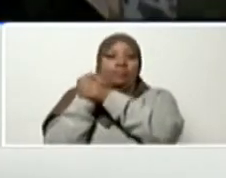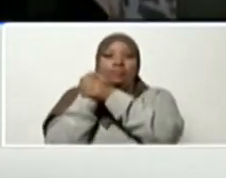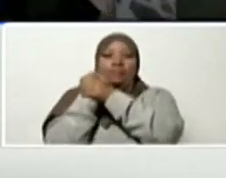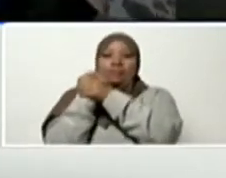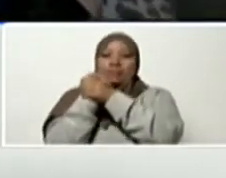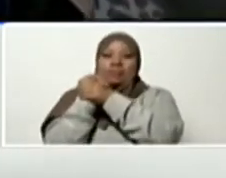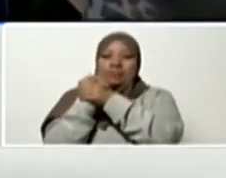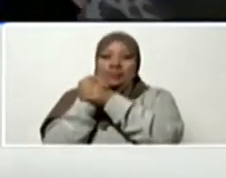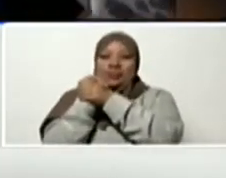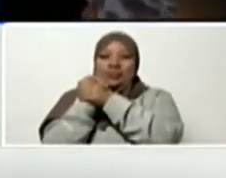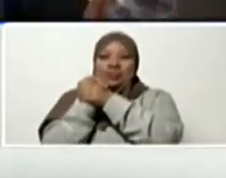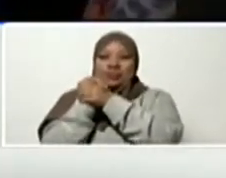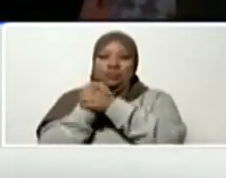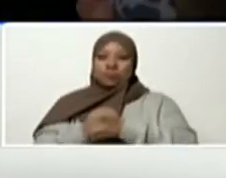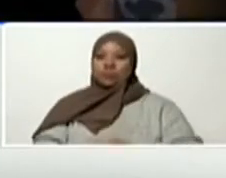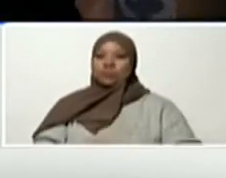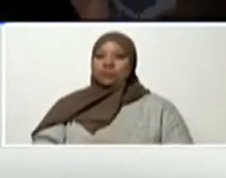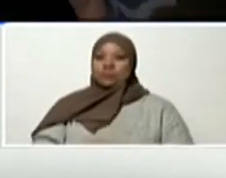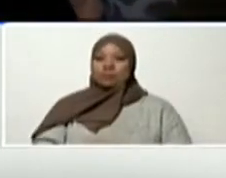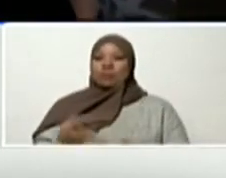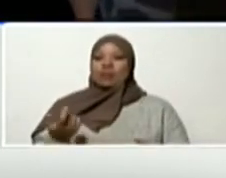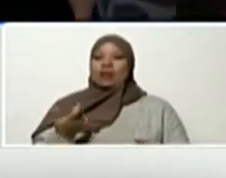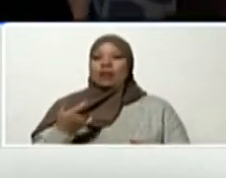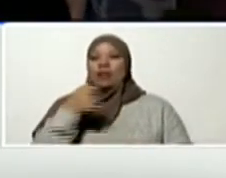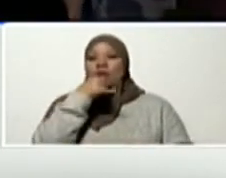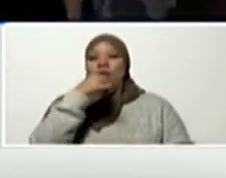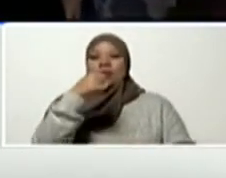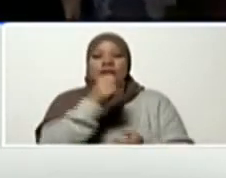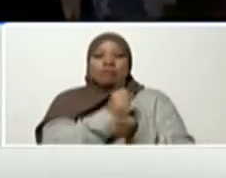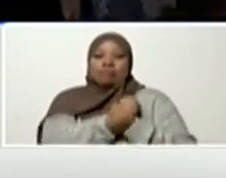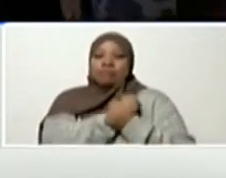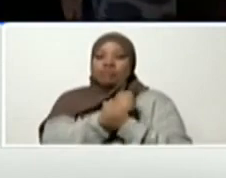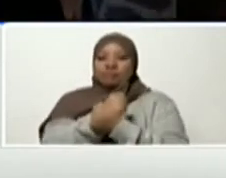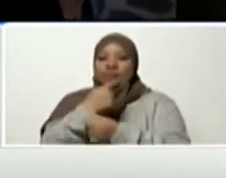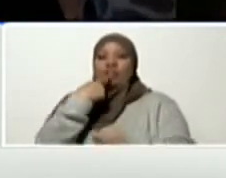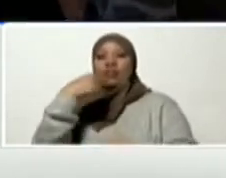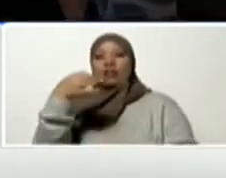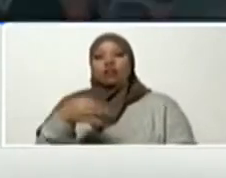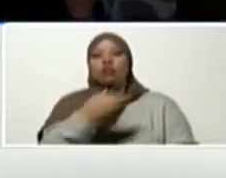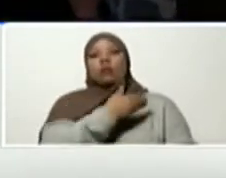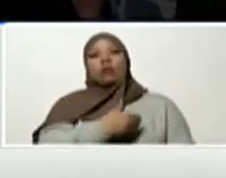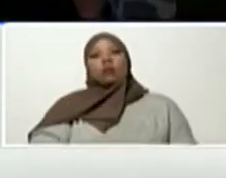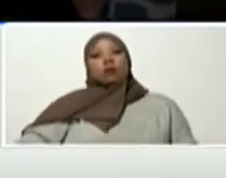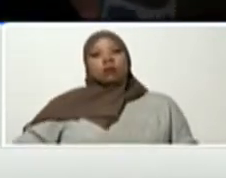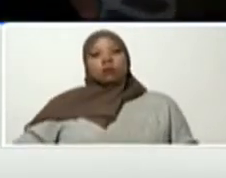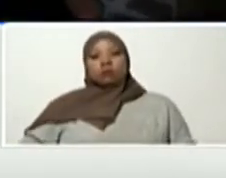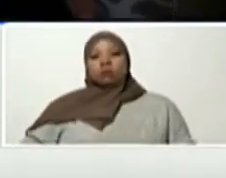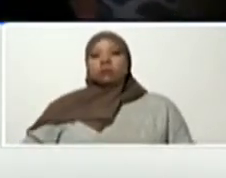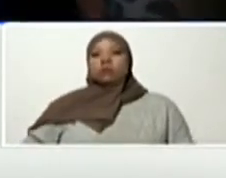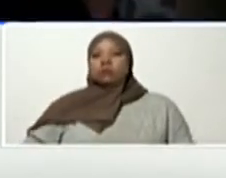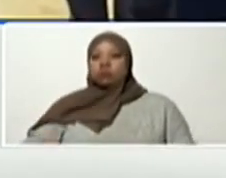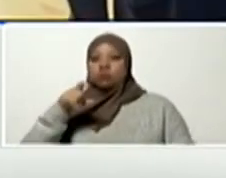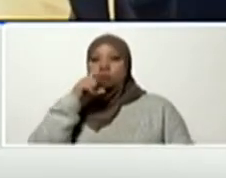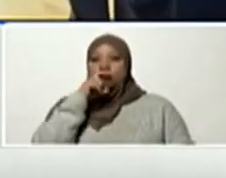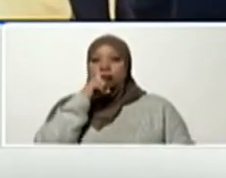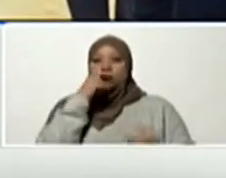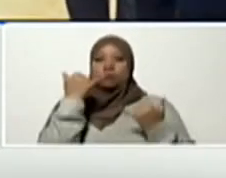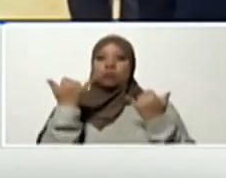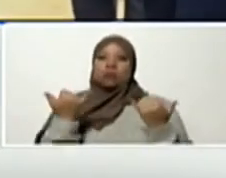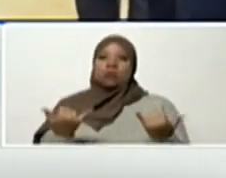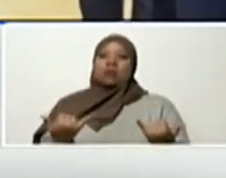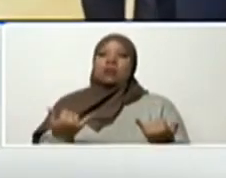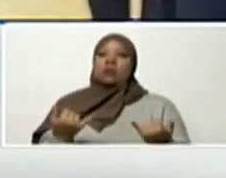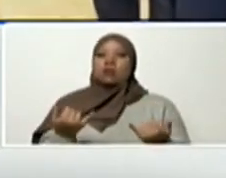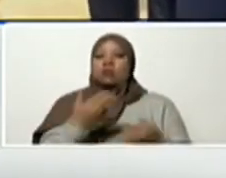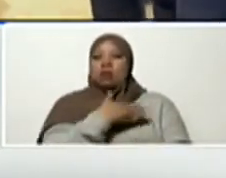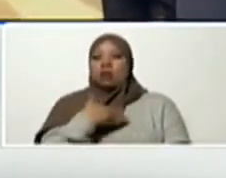apretado, cariñoso, de verdad, con el presidente Tubón. Ahí está la imagen. Nos